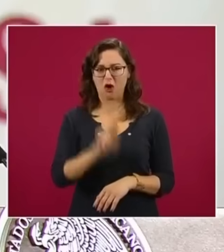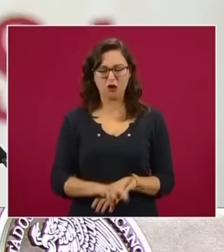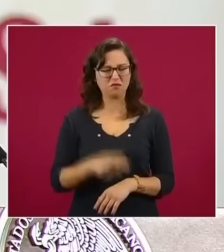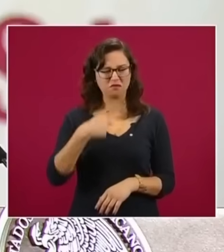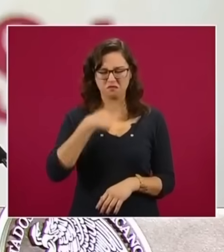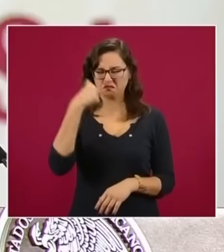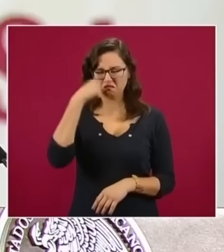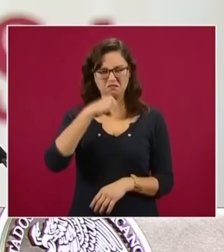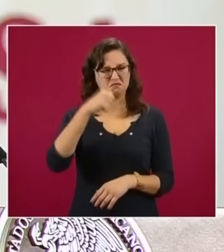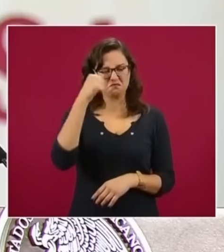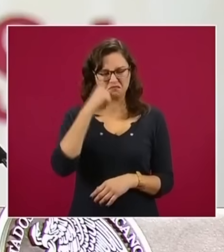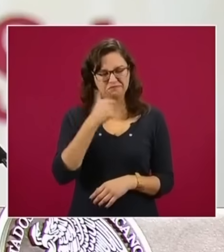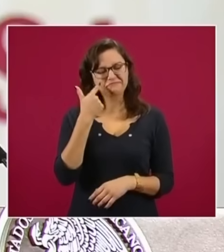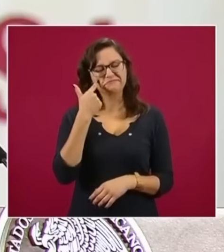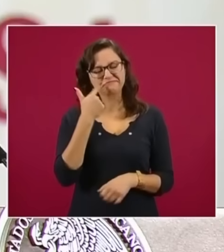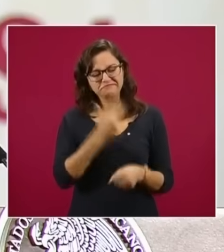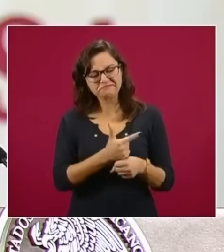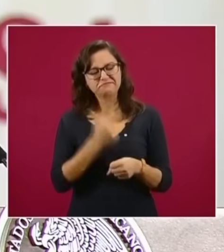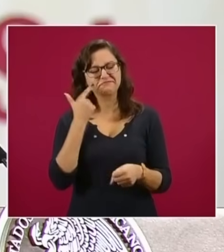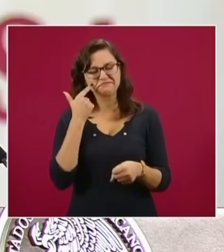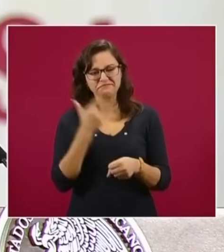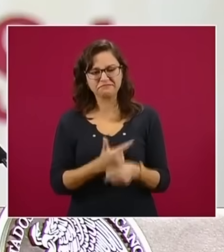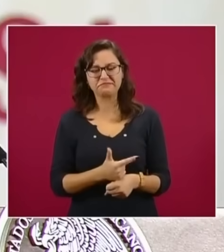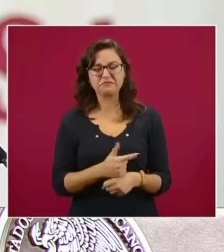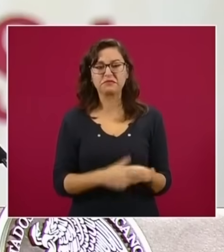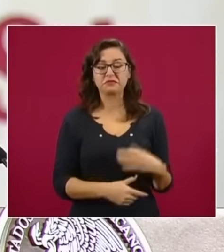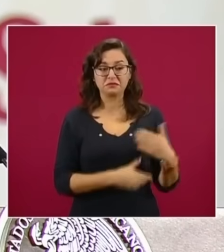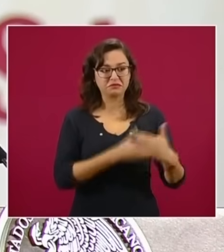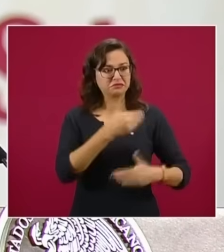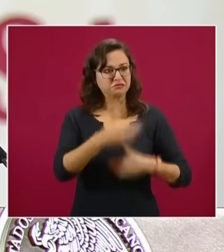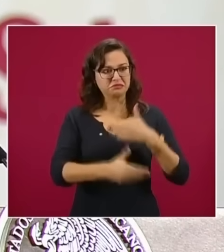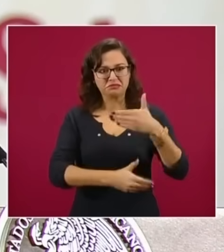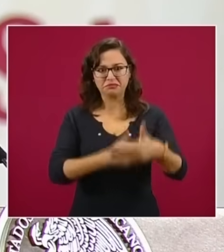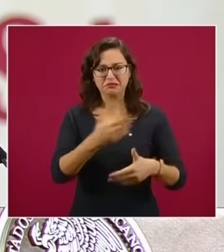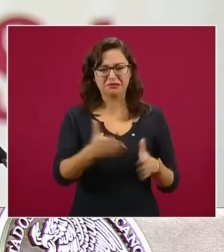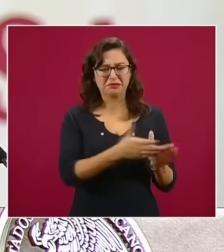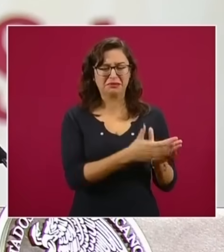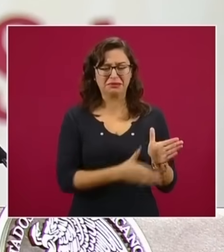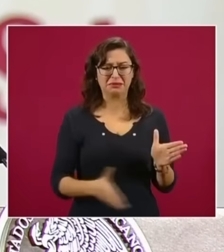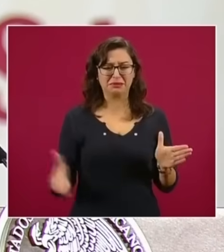un proceso de degradación progresivo.